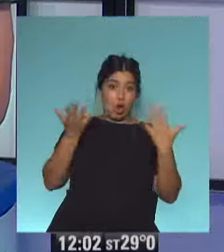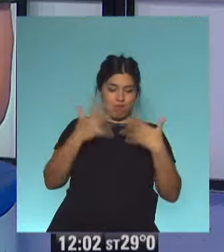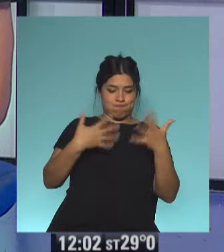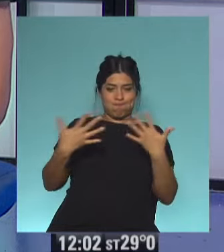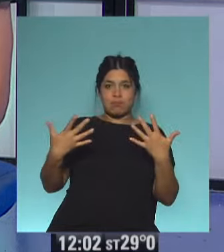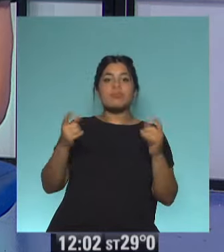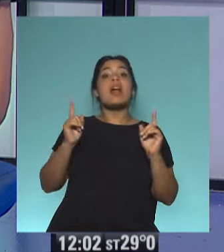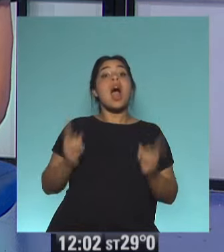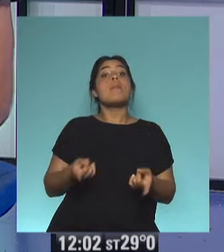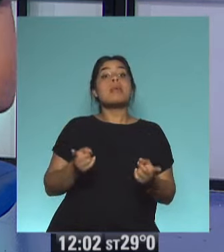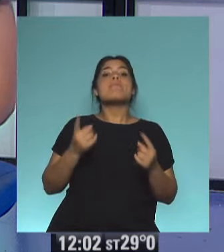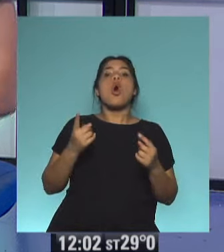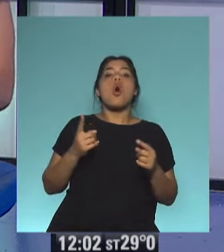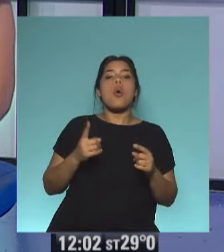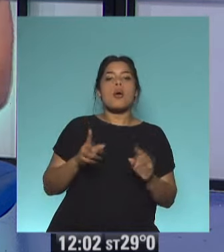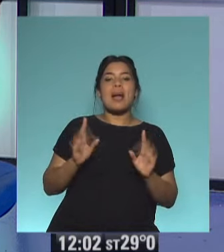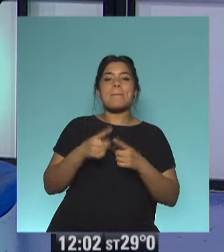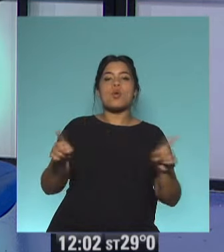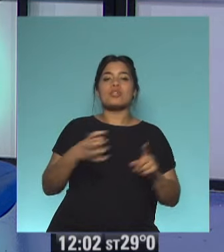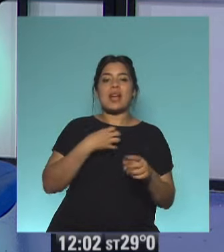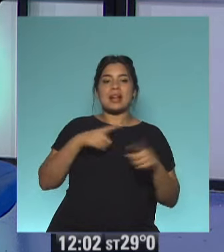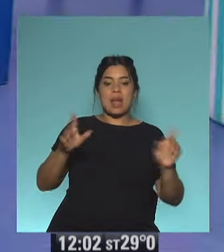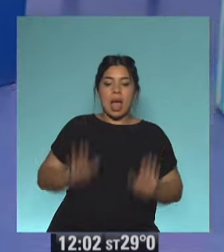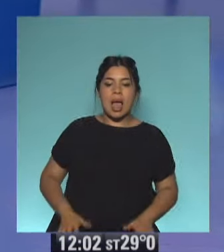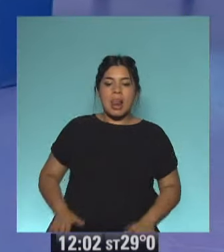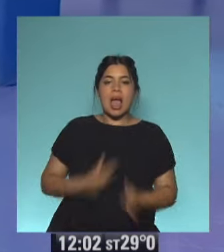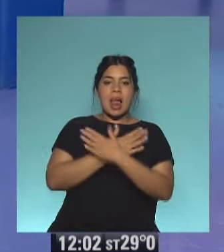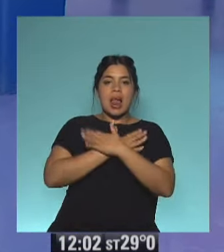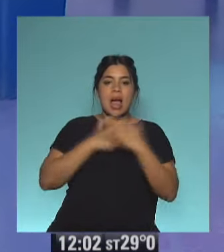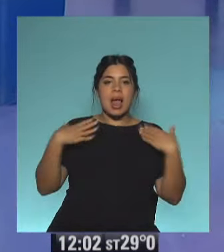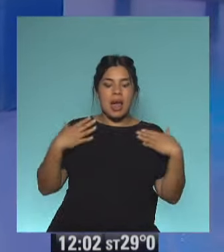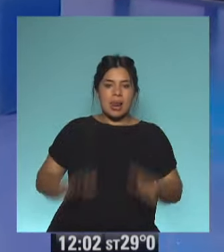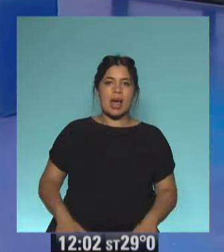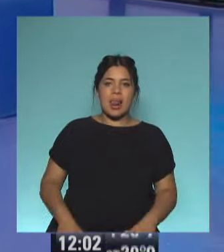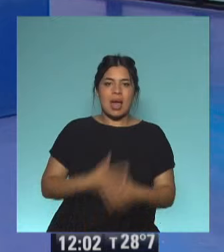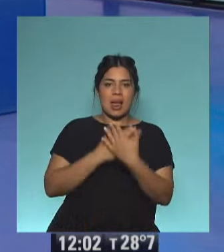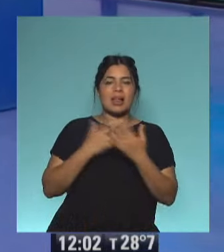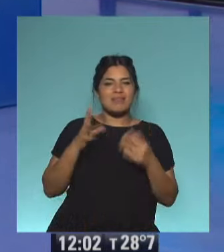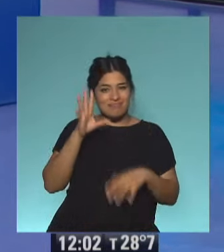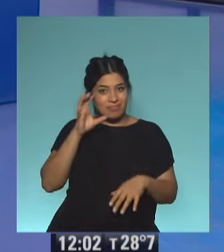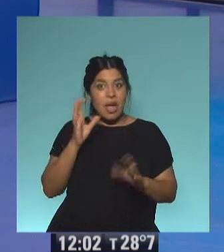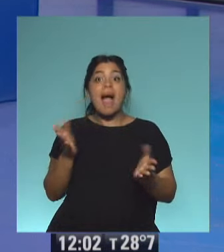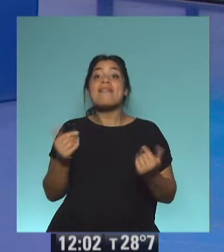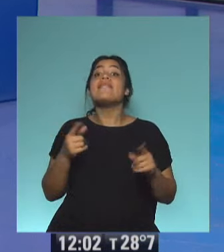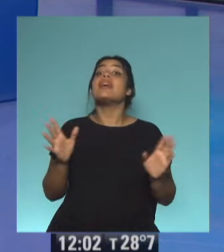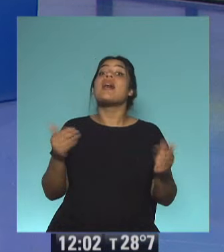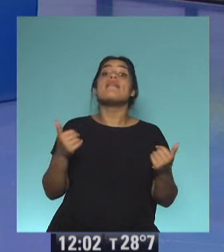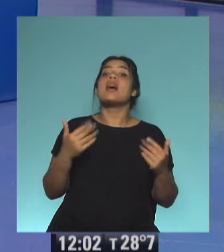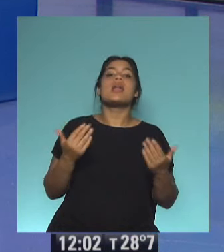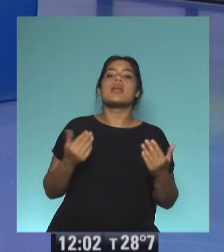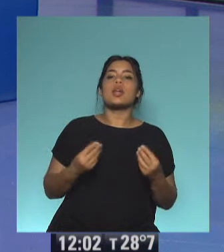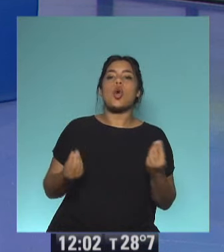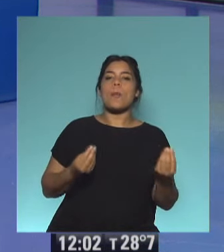vez también en música con Ae poeta, ta, como, ¿se lo podemos meter a esta canción? A ver, ¿cómo podría ser, por ejemplo,